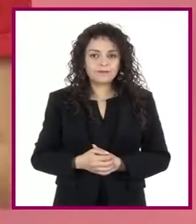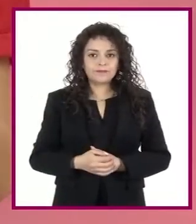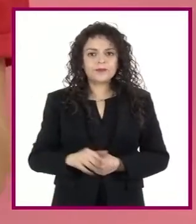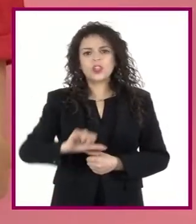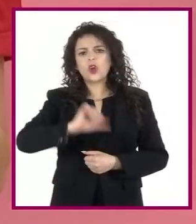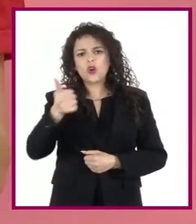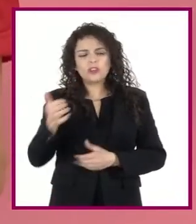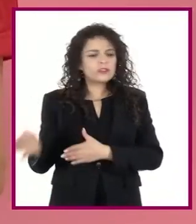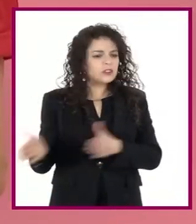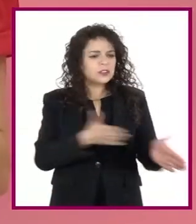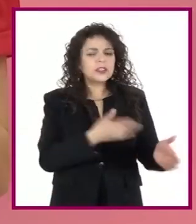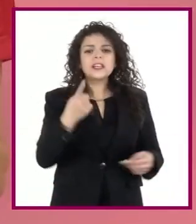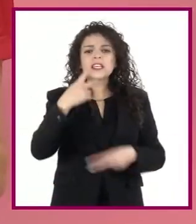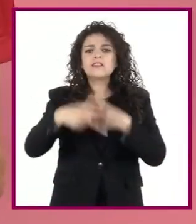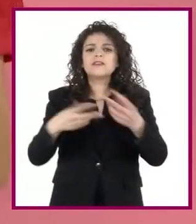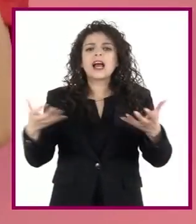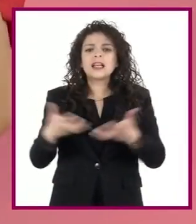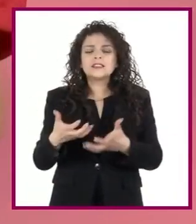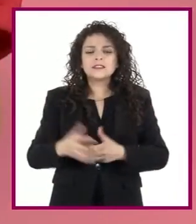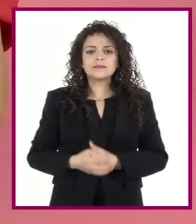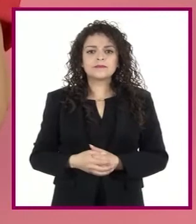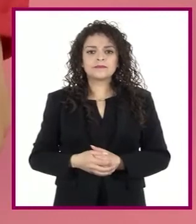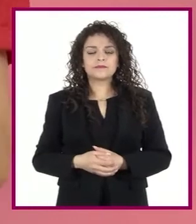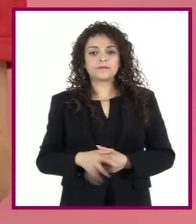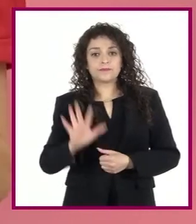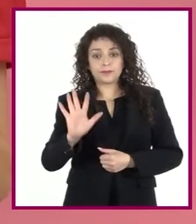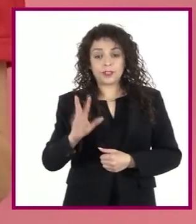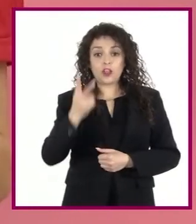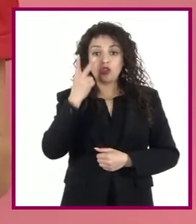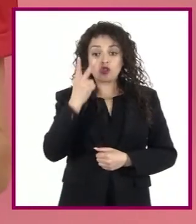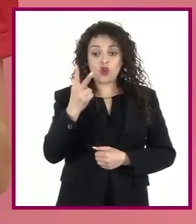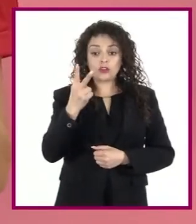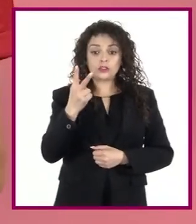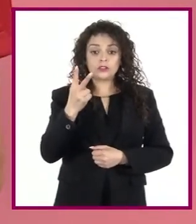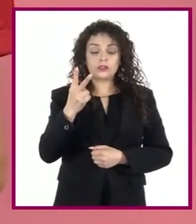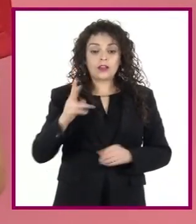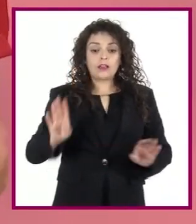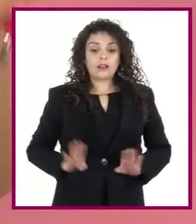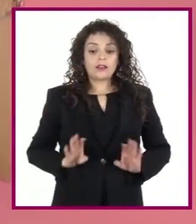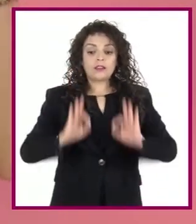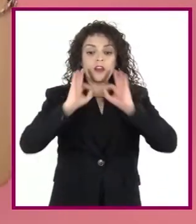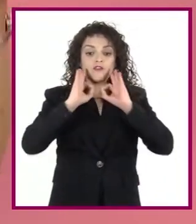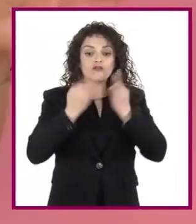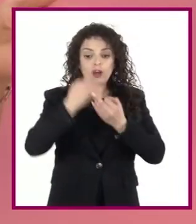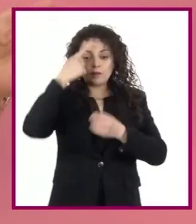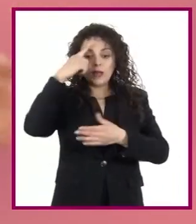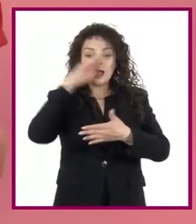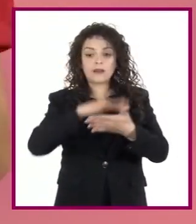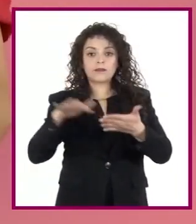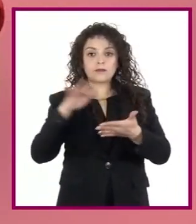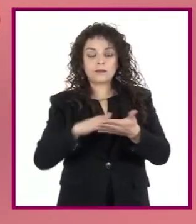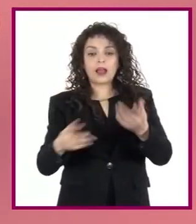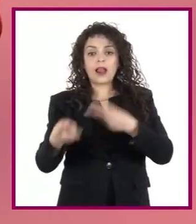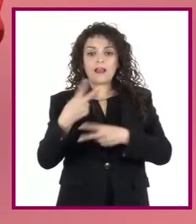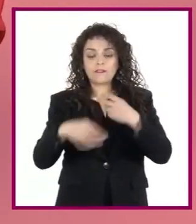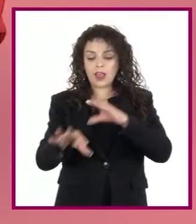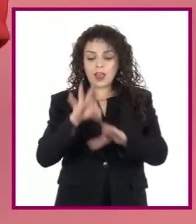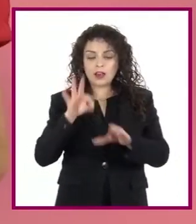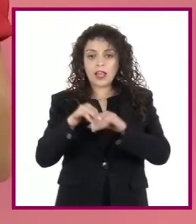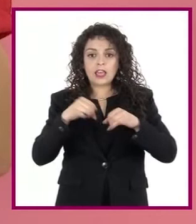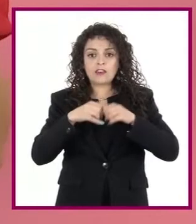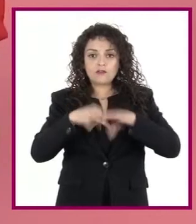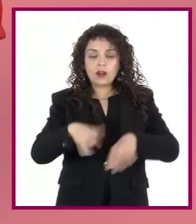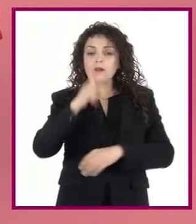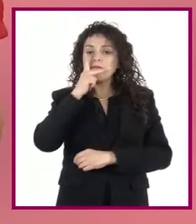El siguiente paso es hacer dos tipos de lectura para ir obteniendo información y palabras